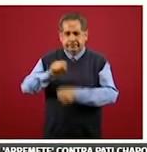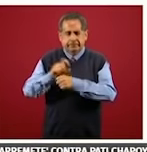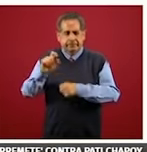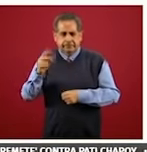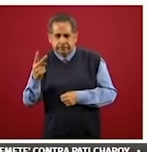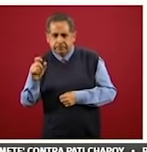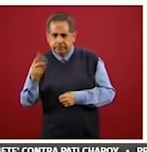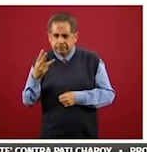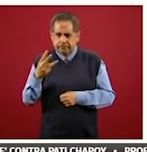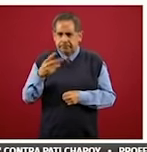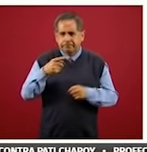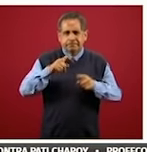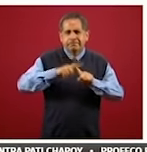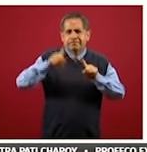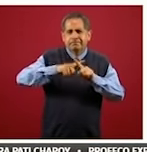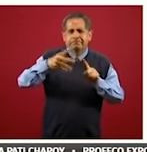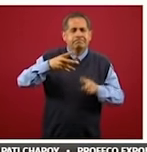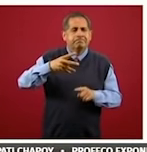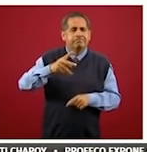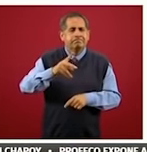23 las distintas